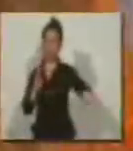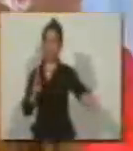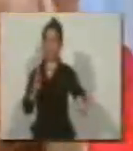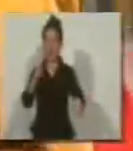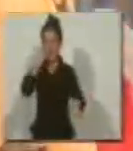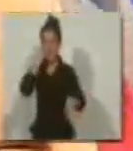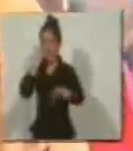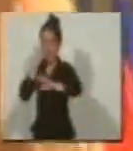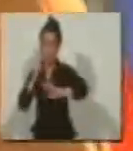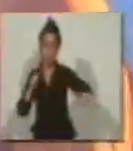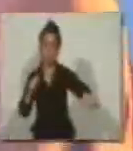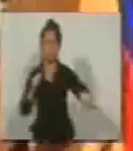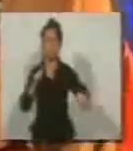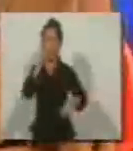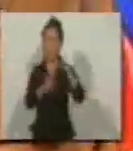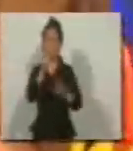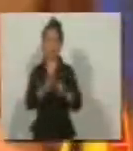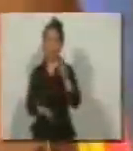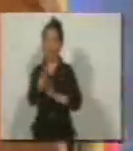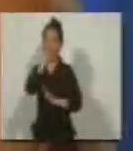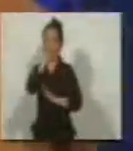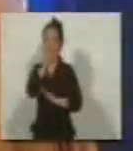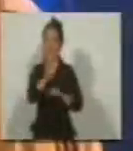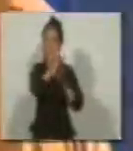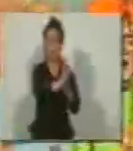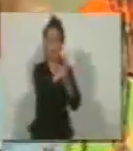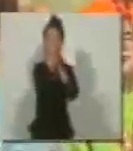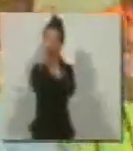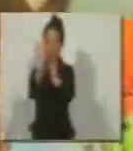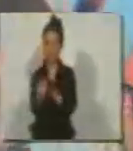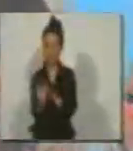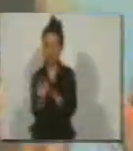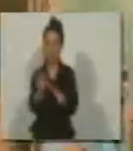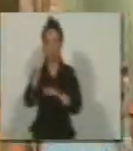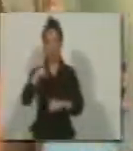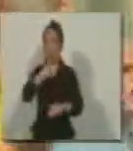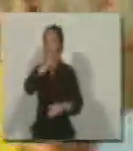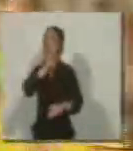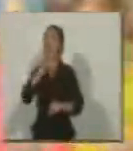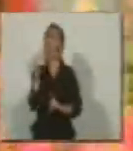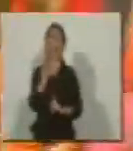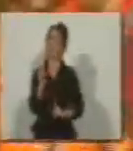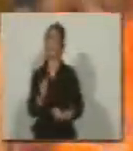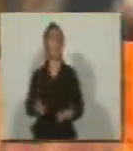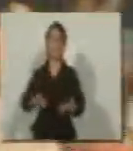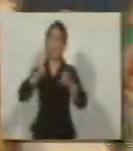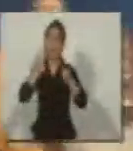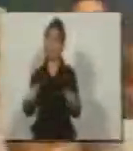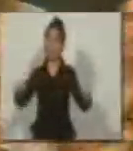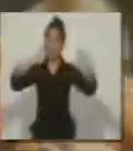la gente derechita se en Roma, pues ya no pueden aguantar el